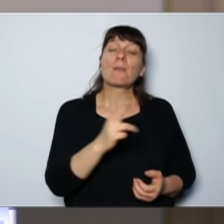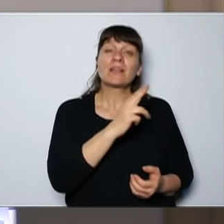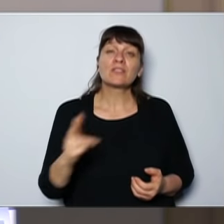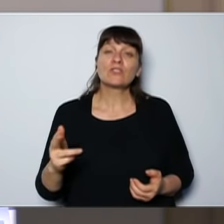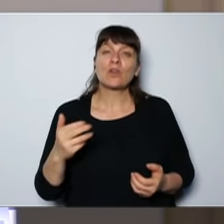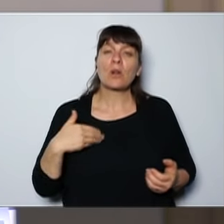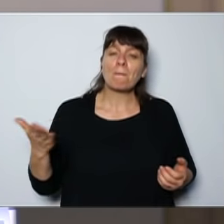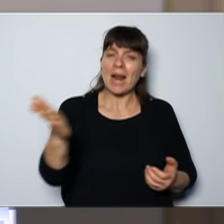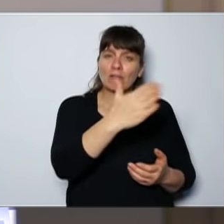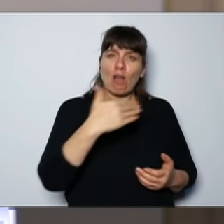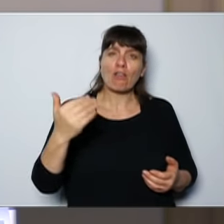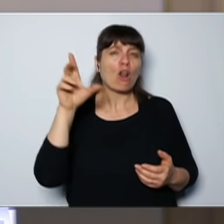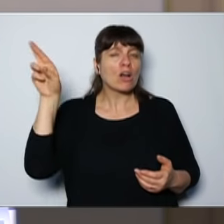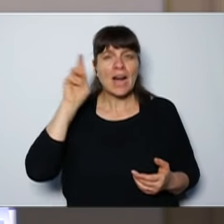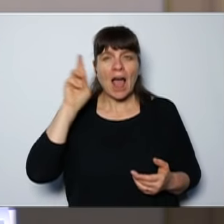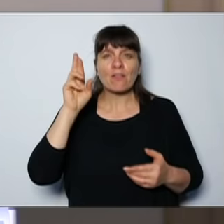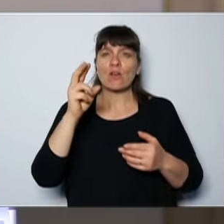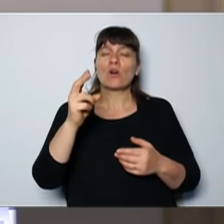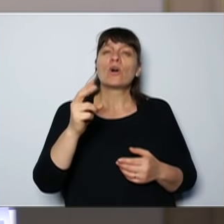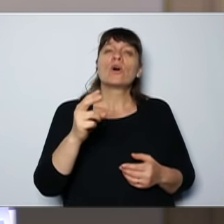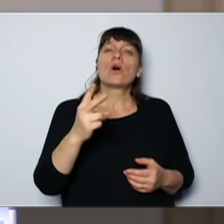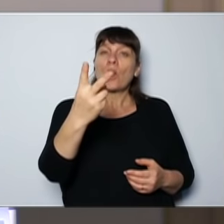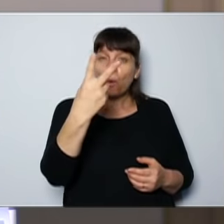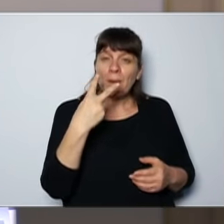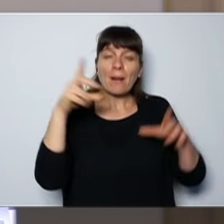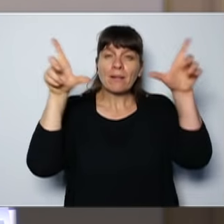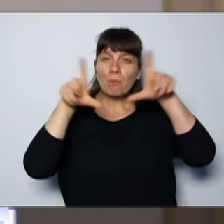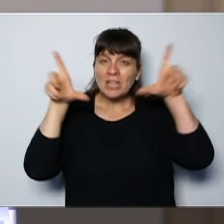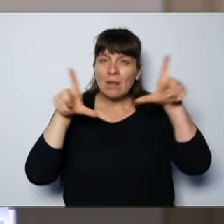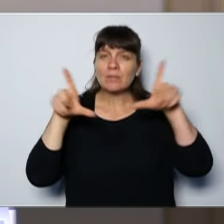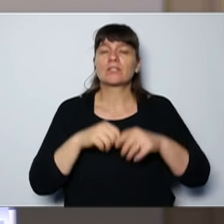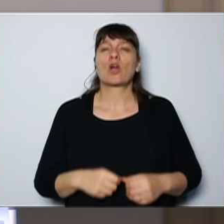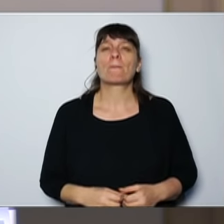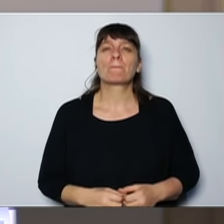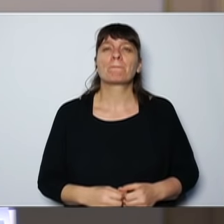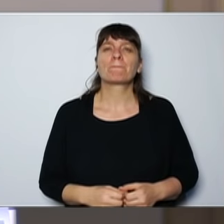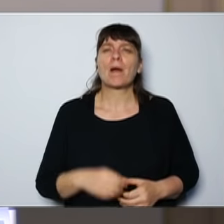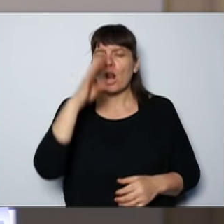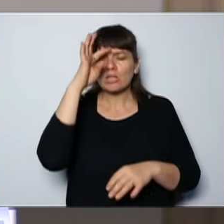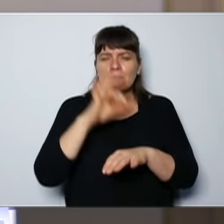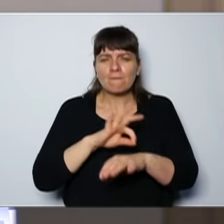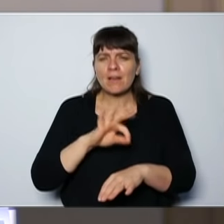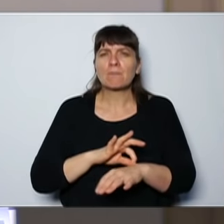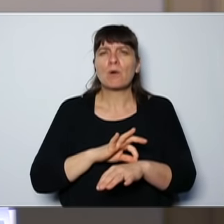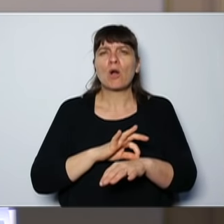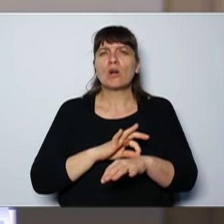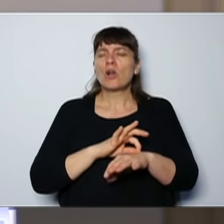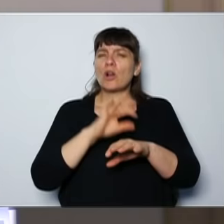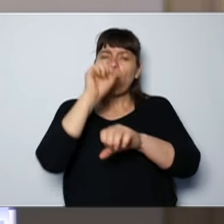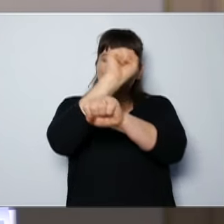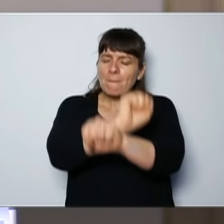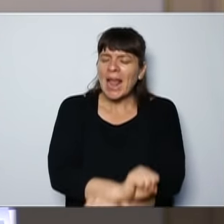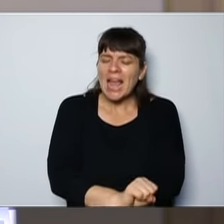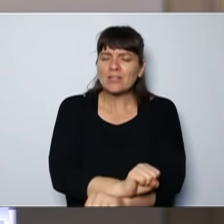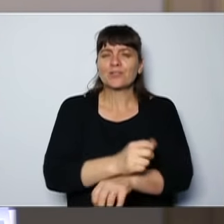bendición dirigida a todos los que nos escuchan, los que nos oyen, por televisión, por radio, los enfermos, los privados